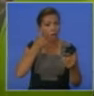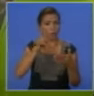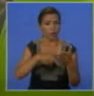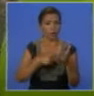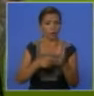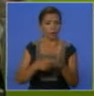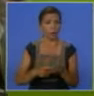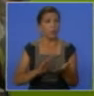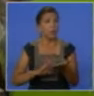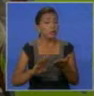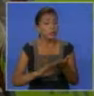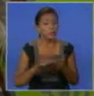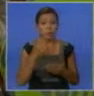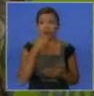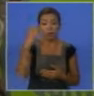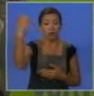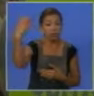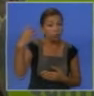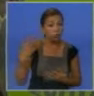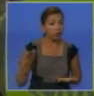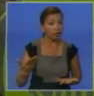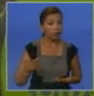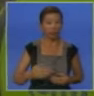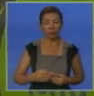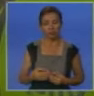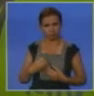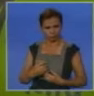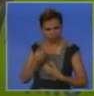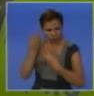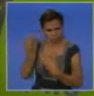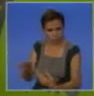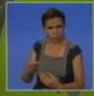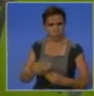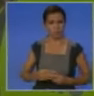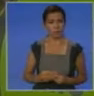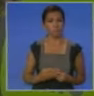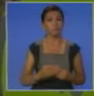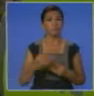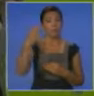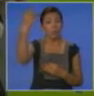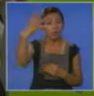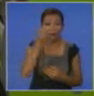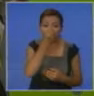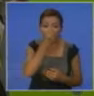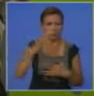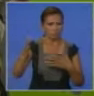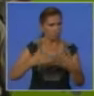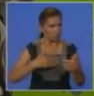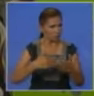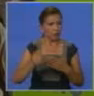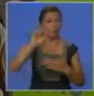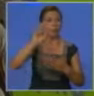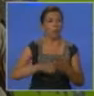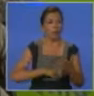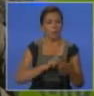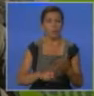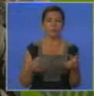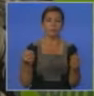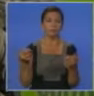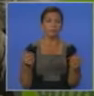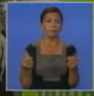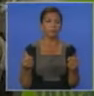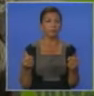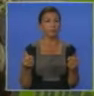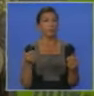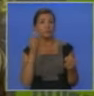estaba en rojo el semáforo. No estaba conduciendo. Le informo, mi señor. Así el semáforo esté en rojo, no puede hacer uso del teléfono, ya que es